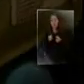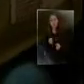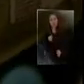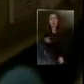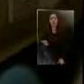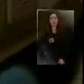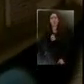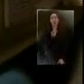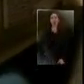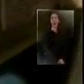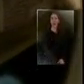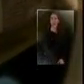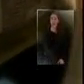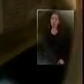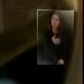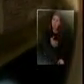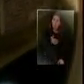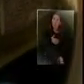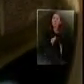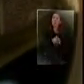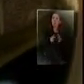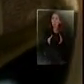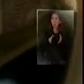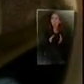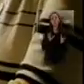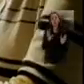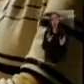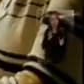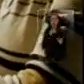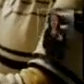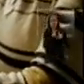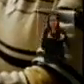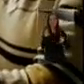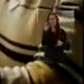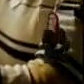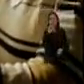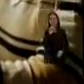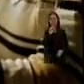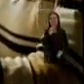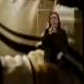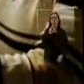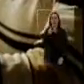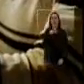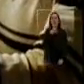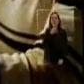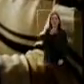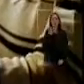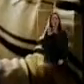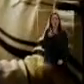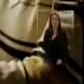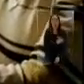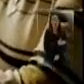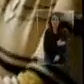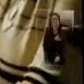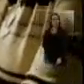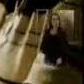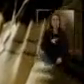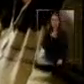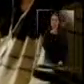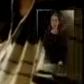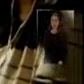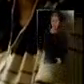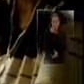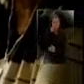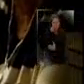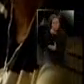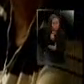yo escogí estas galletitas que me entusiasmaron mucho porque cero colesterol, dice 0% de colesterol y no tiene azúcar. Pero aquí